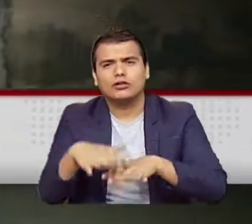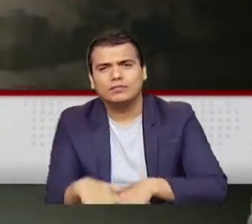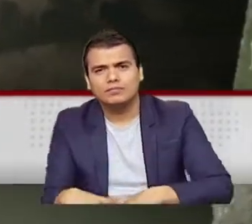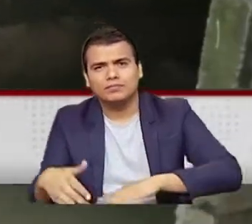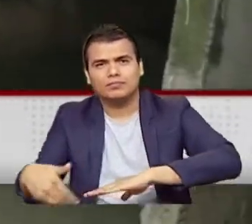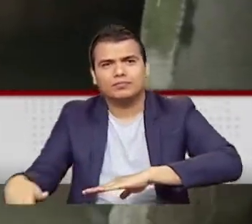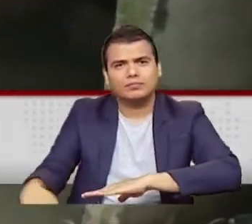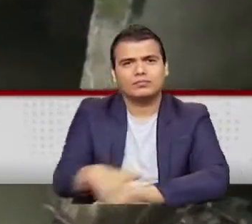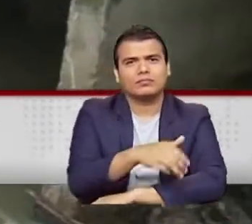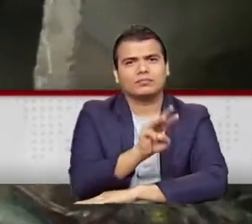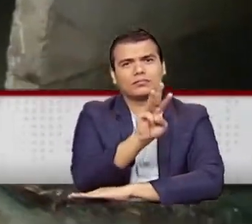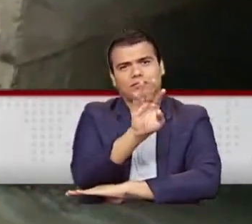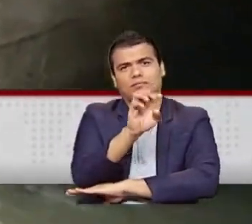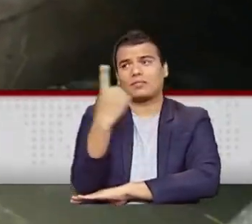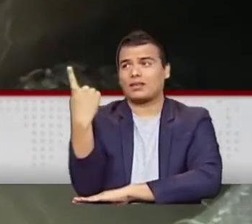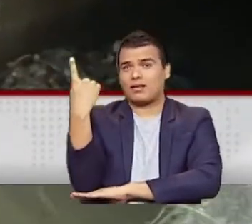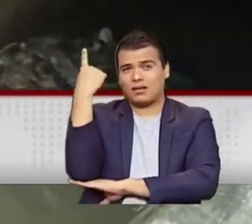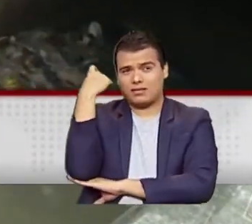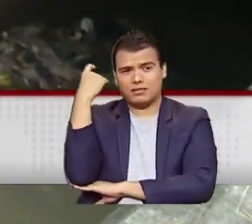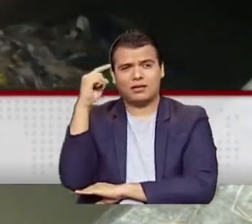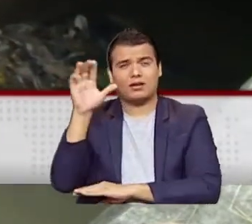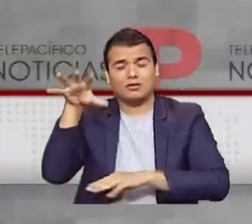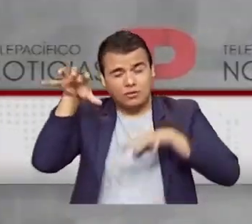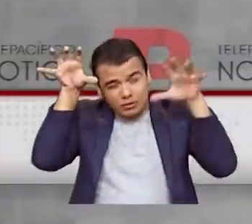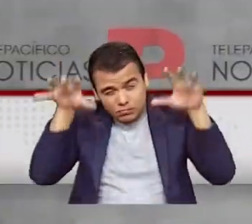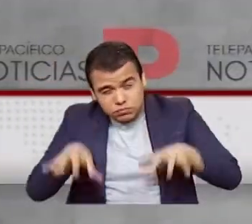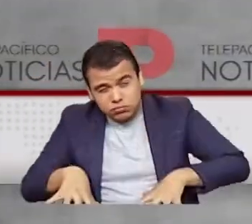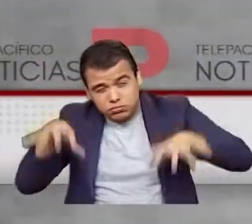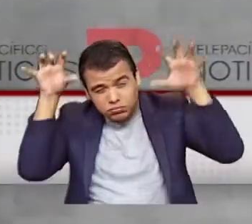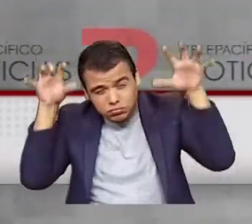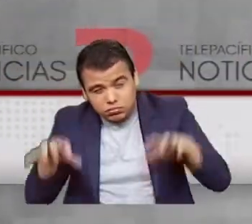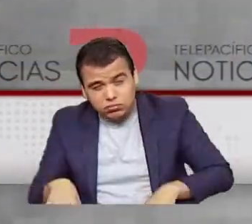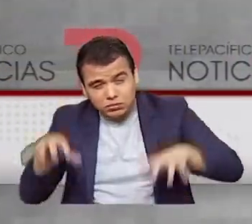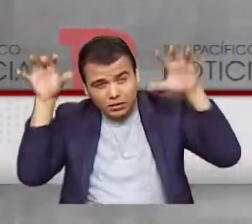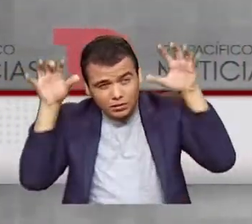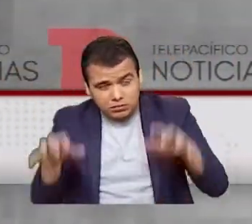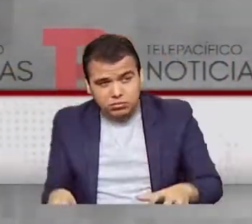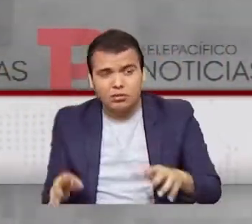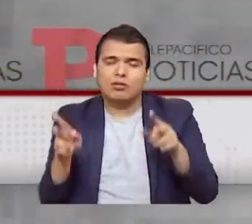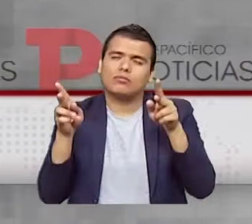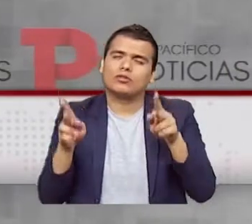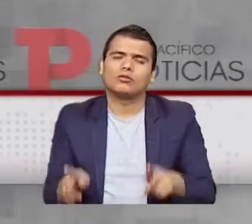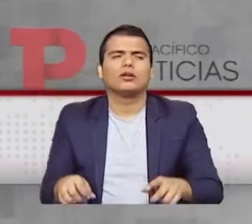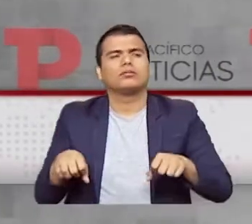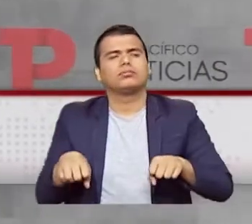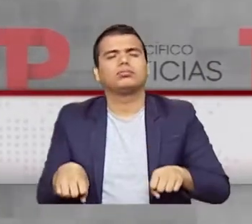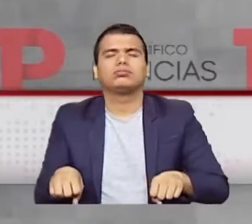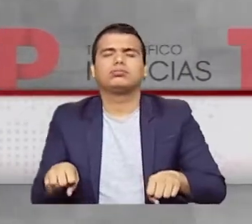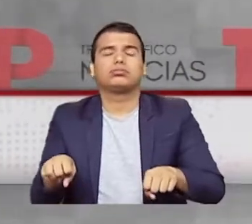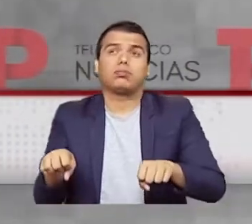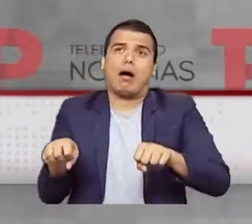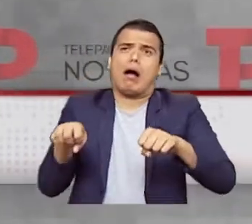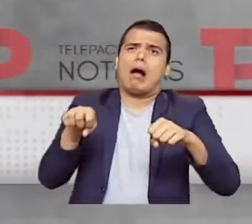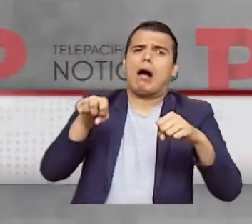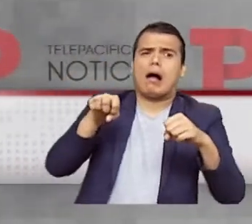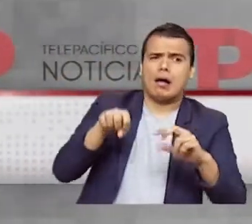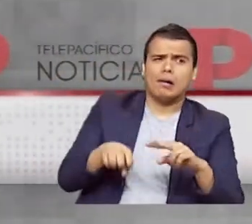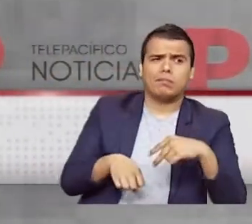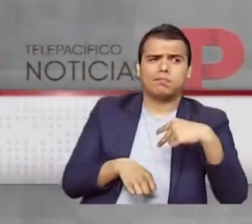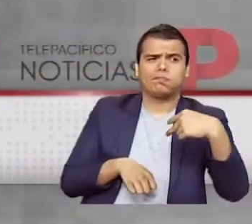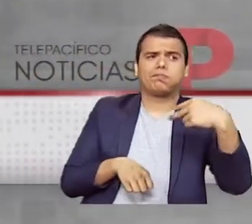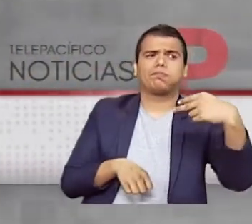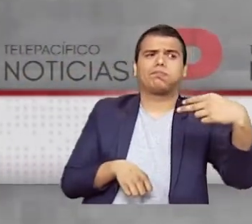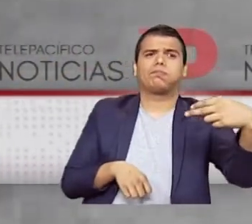39 luego de que ayer tras el intenso aguacero una persona que se movilizaba en motocicleta cayera en este canal